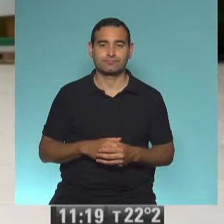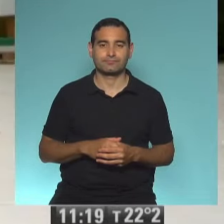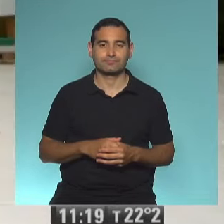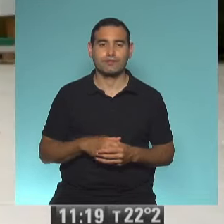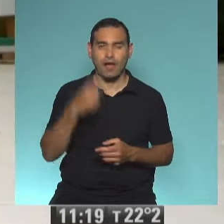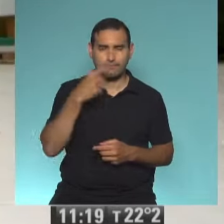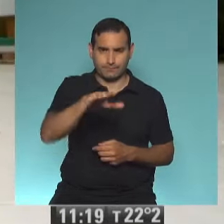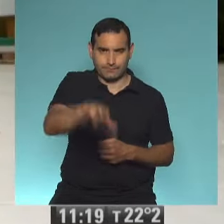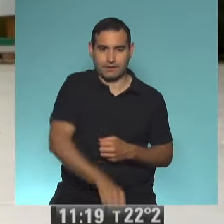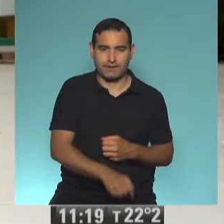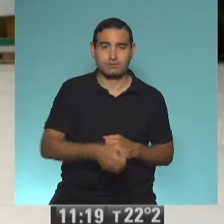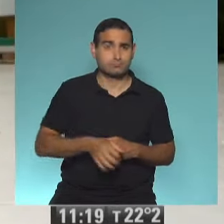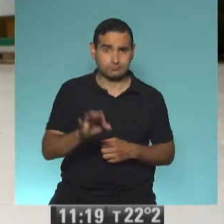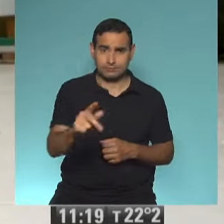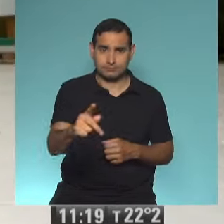Tráelo para acá. Ok.